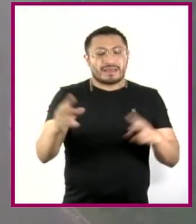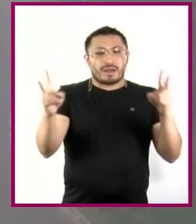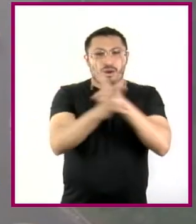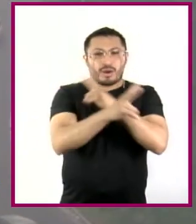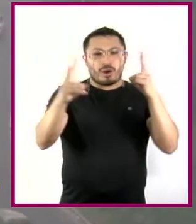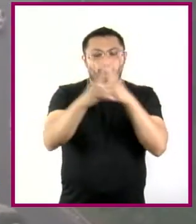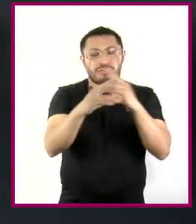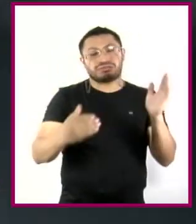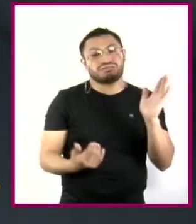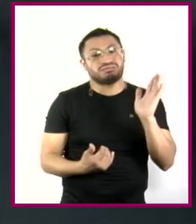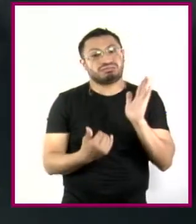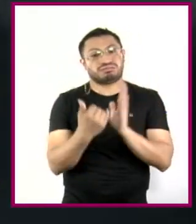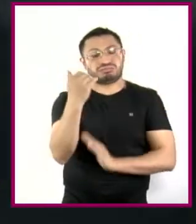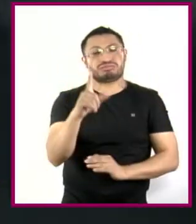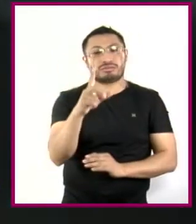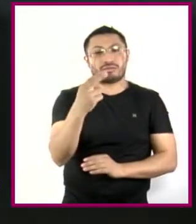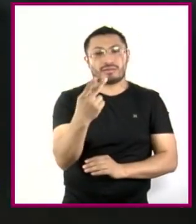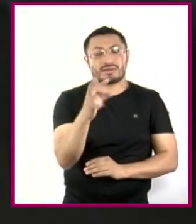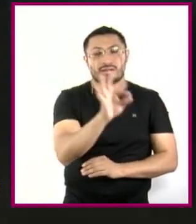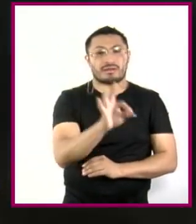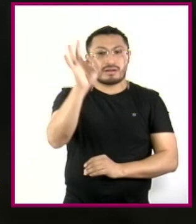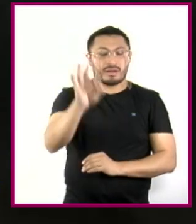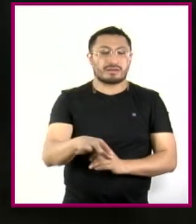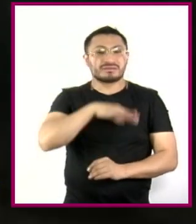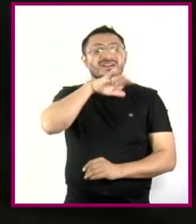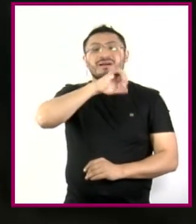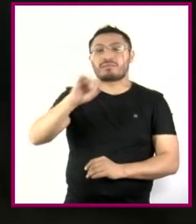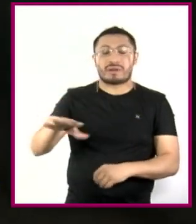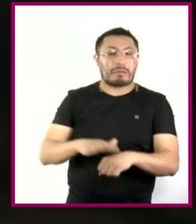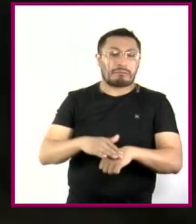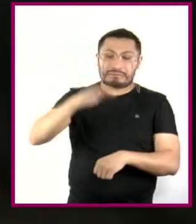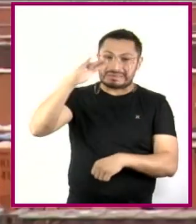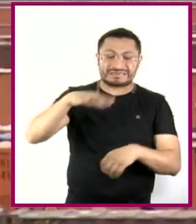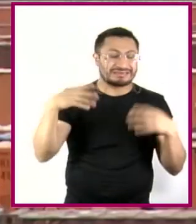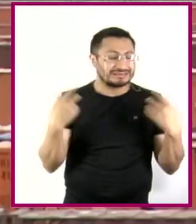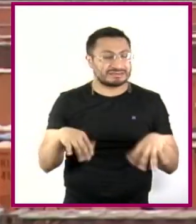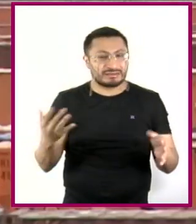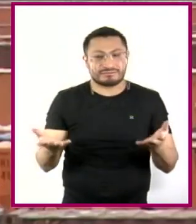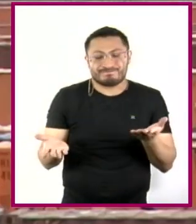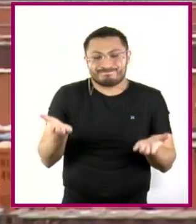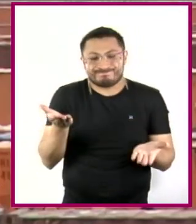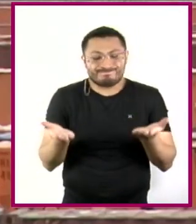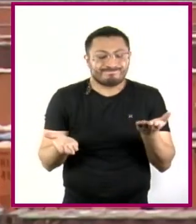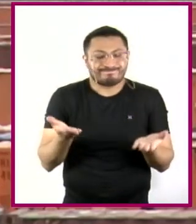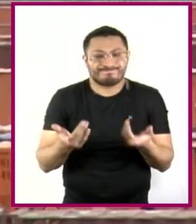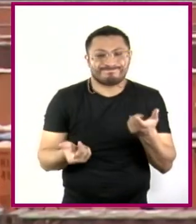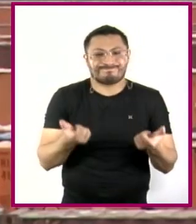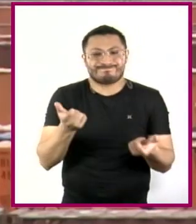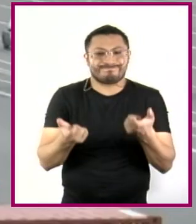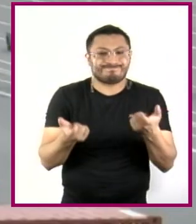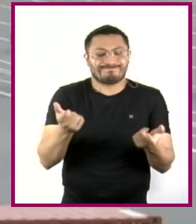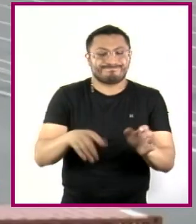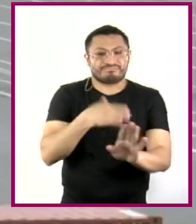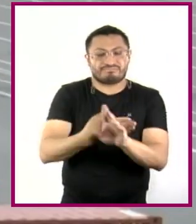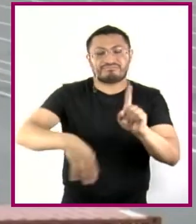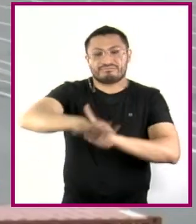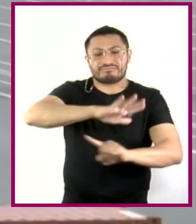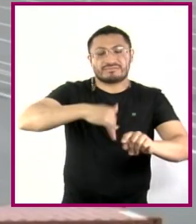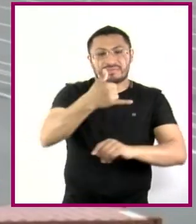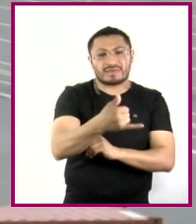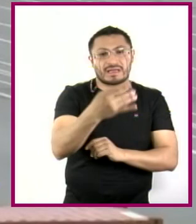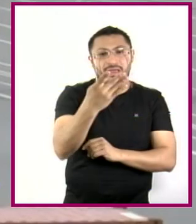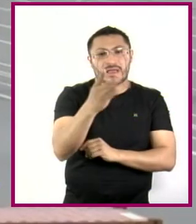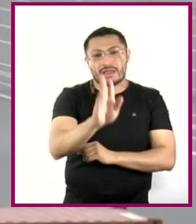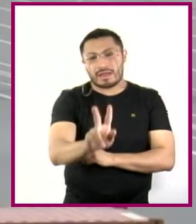aire ascendió en un 25%. Comparando los costos por degradación ambiental y el Producto Interno